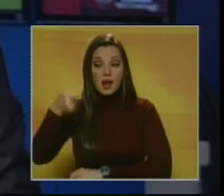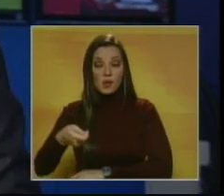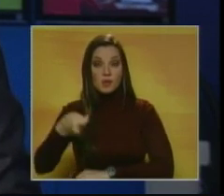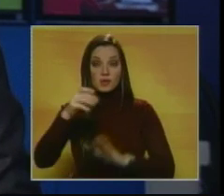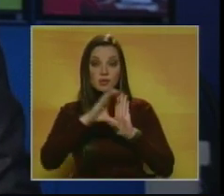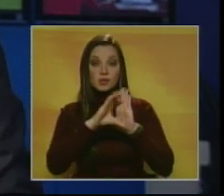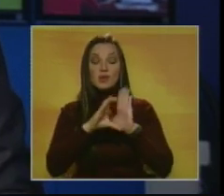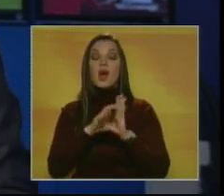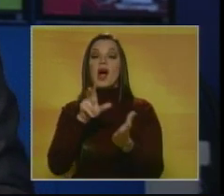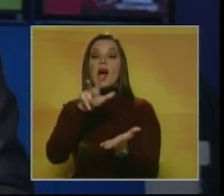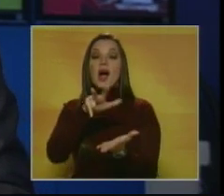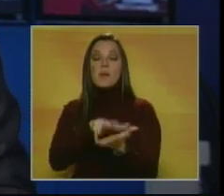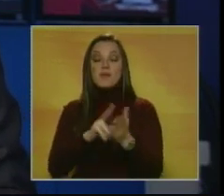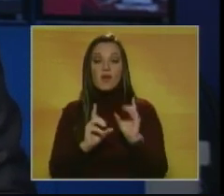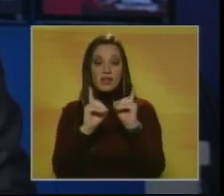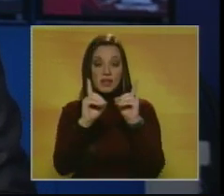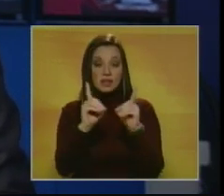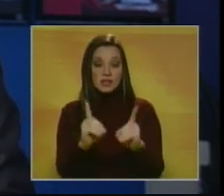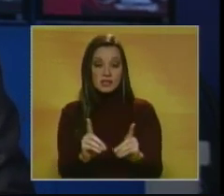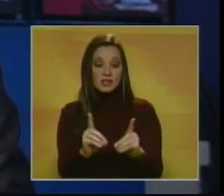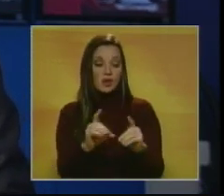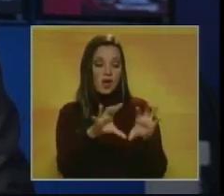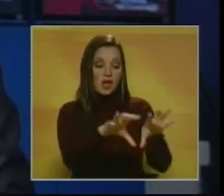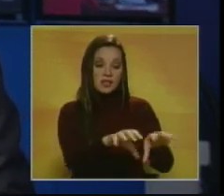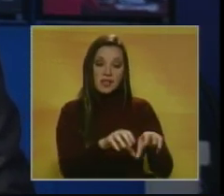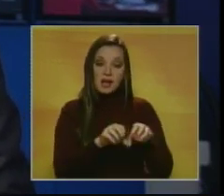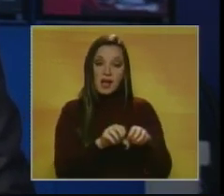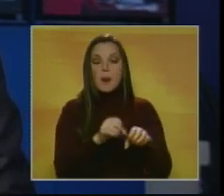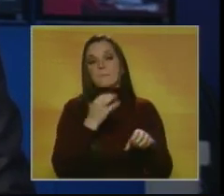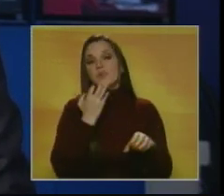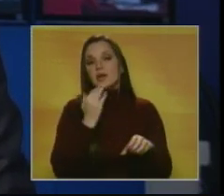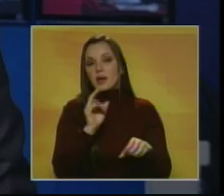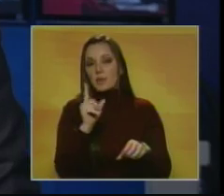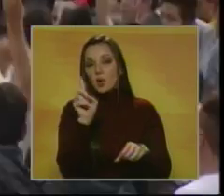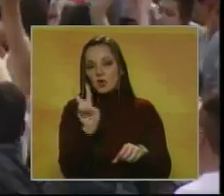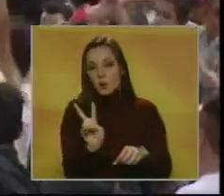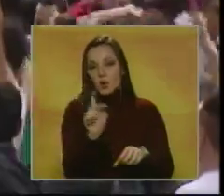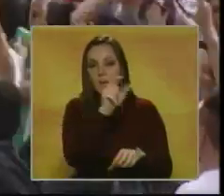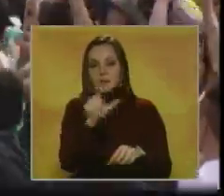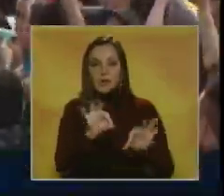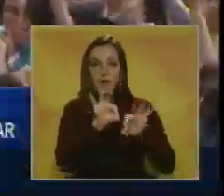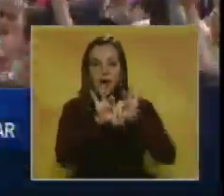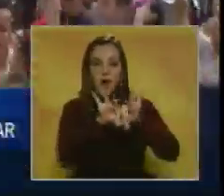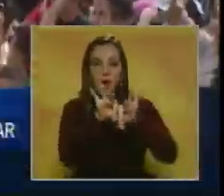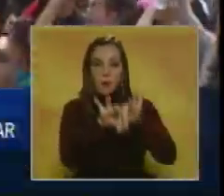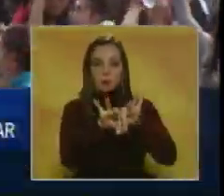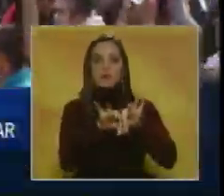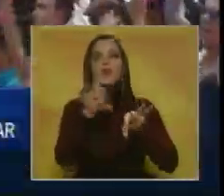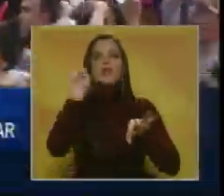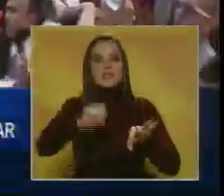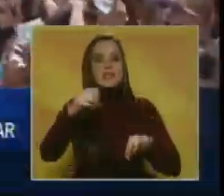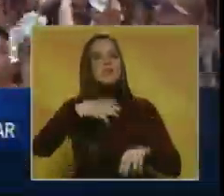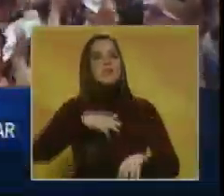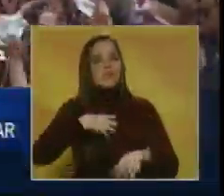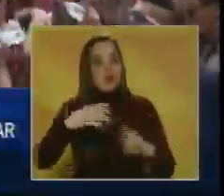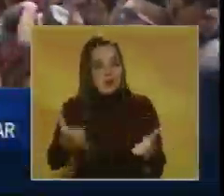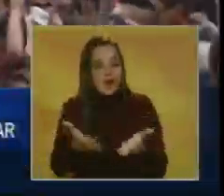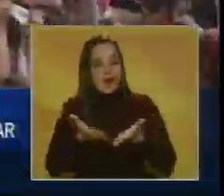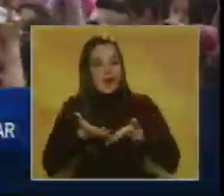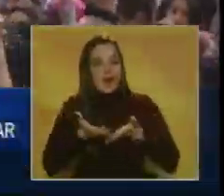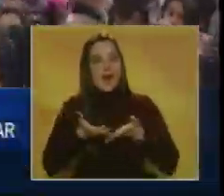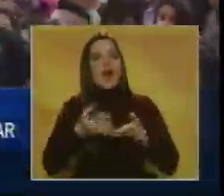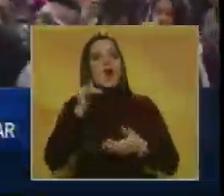un fallo a favor de la adopción de niños por parte de parejas homosexuales en ese país. Con alegría y entusiasmo, la